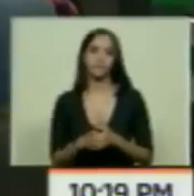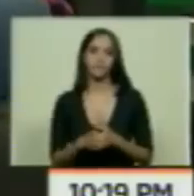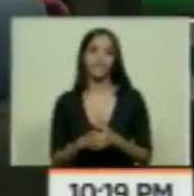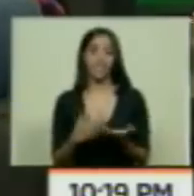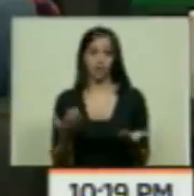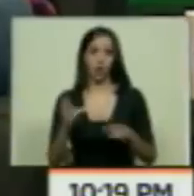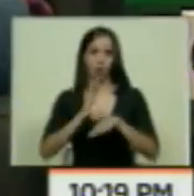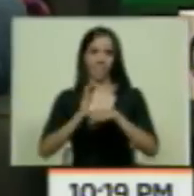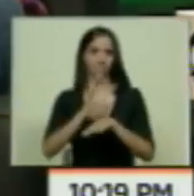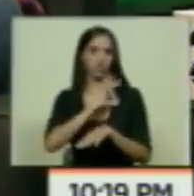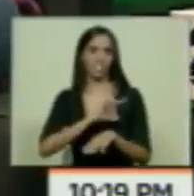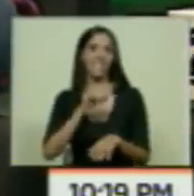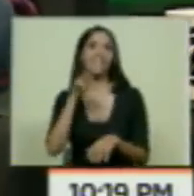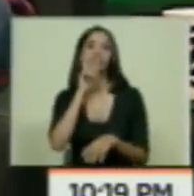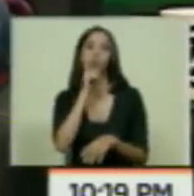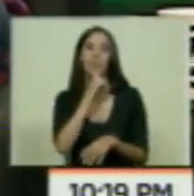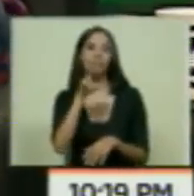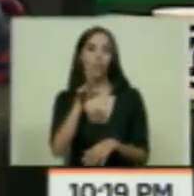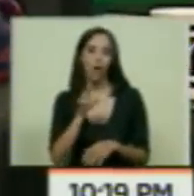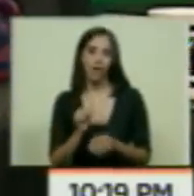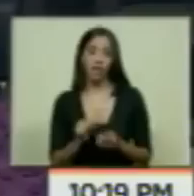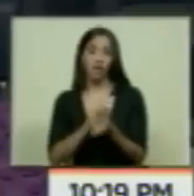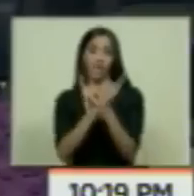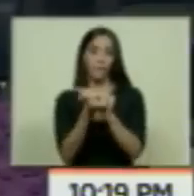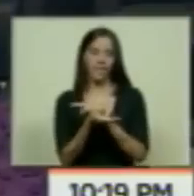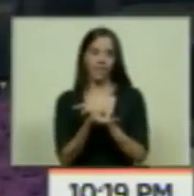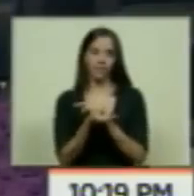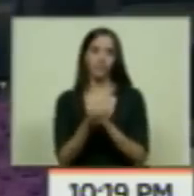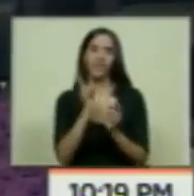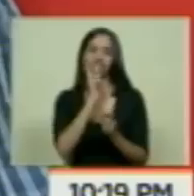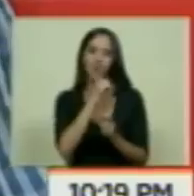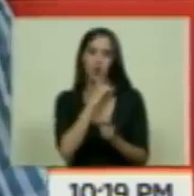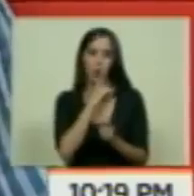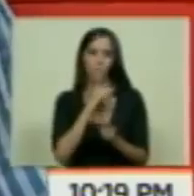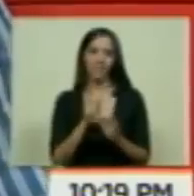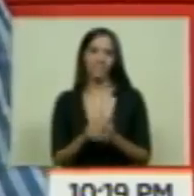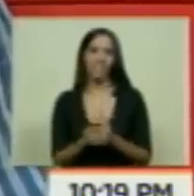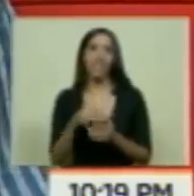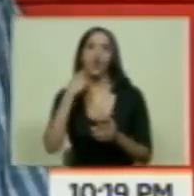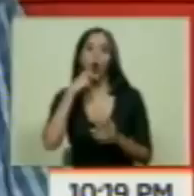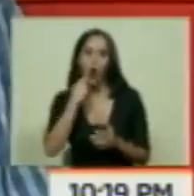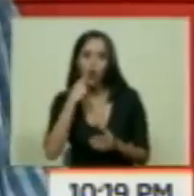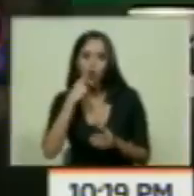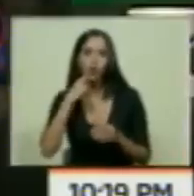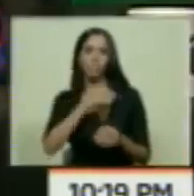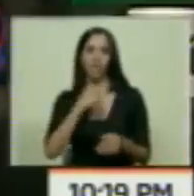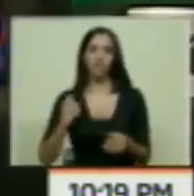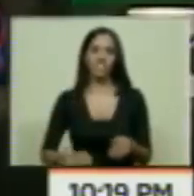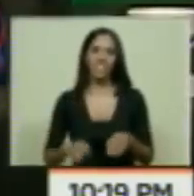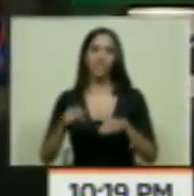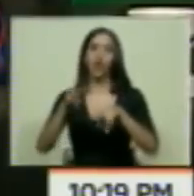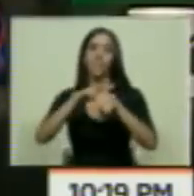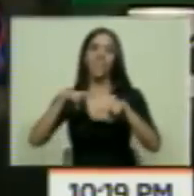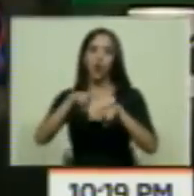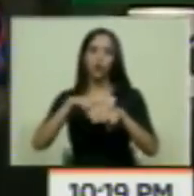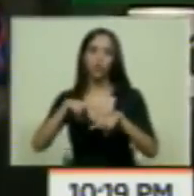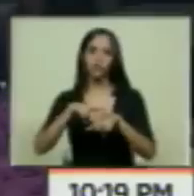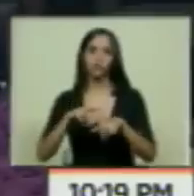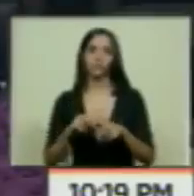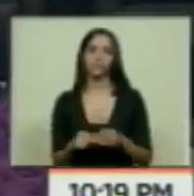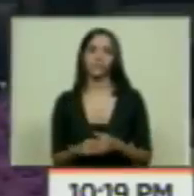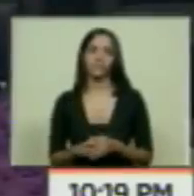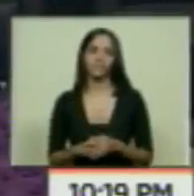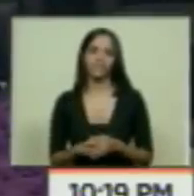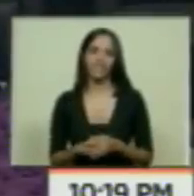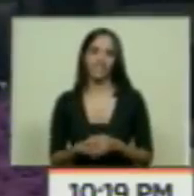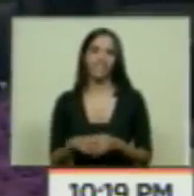llama igual. Lo que cambiaron fueron los nombres de los bloques. O sea, ya no son los chinos, los rusos, los rusos. O sea, nuestros modismos. No lo entendiste, no lo entendiste.